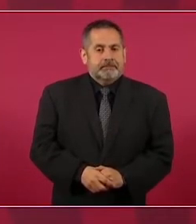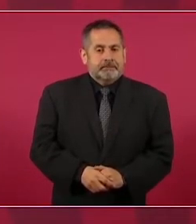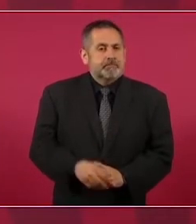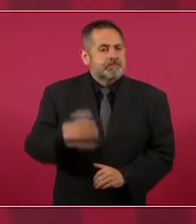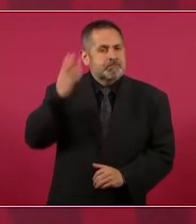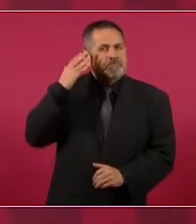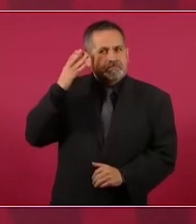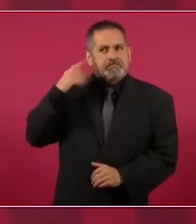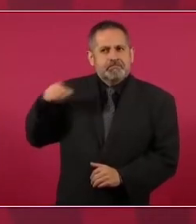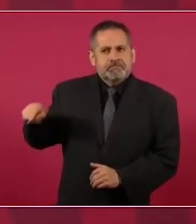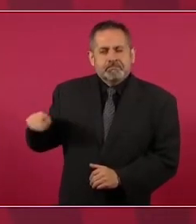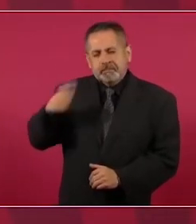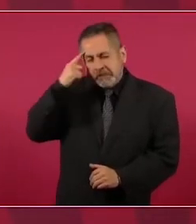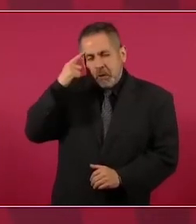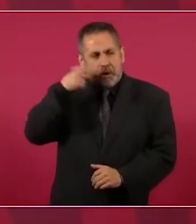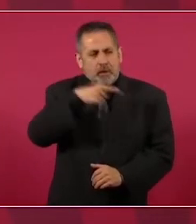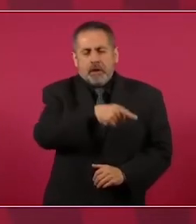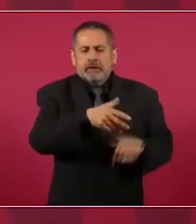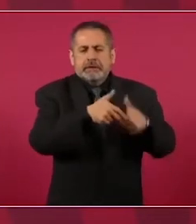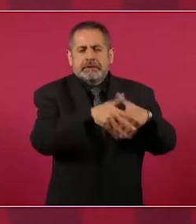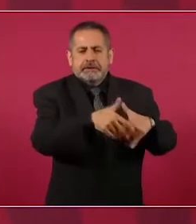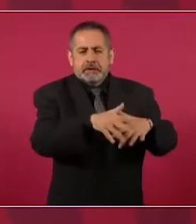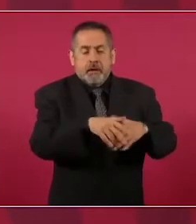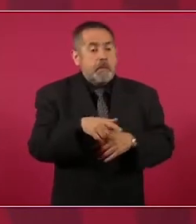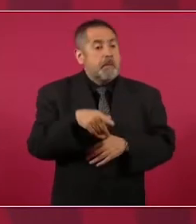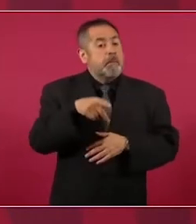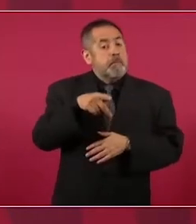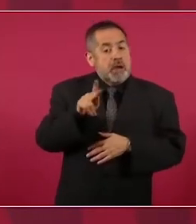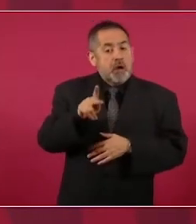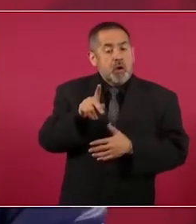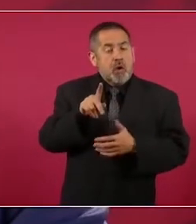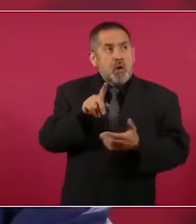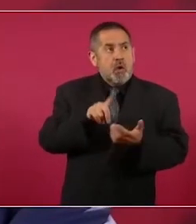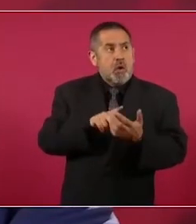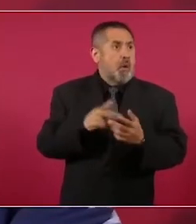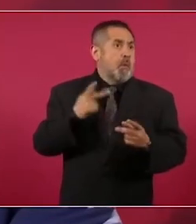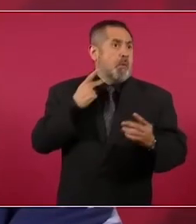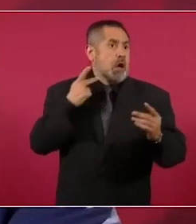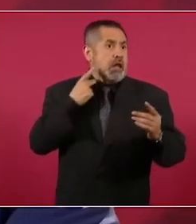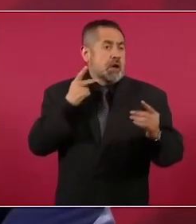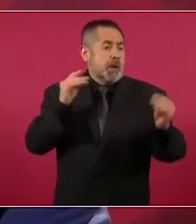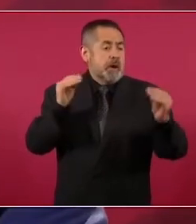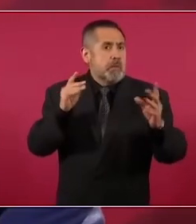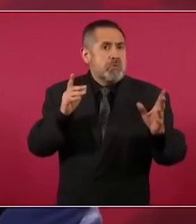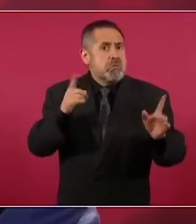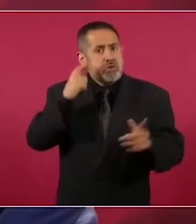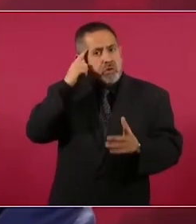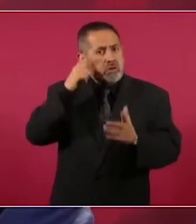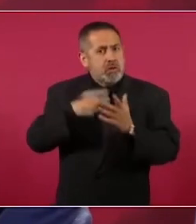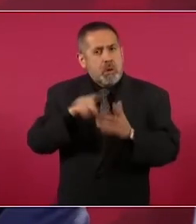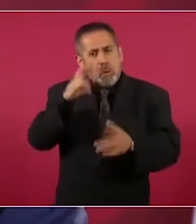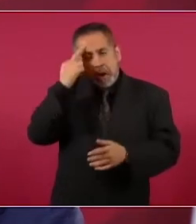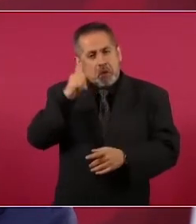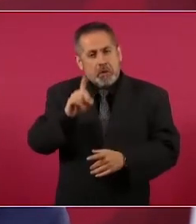una manifestación de ese tipo, ¿no? Pero políticamente no me acuerdo.